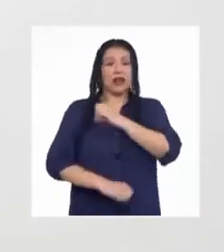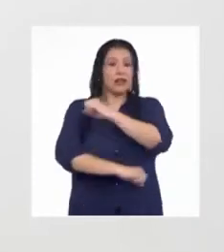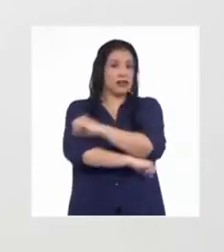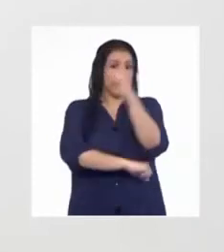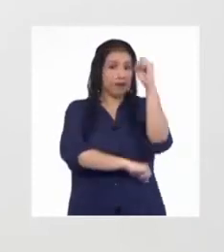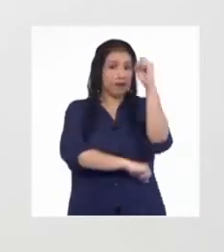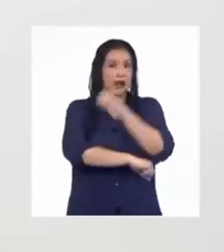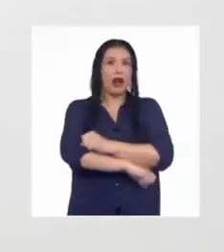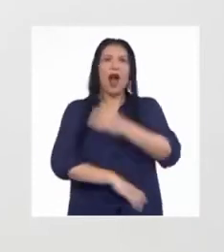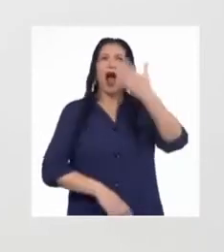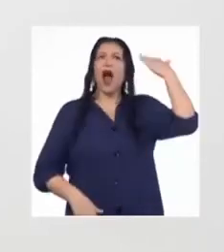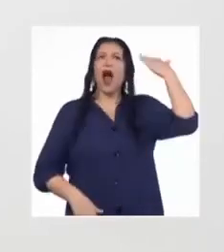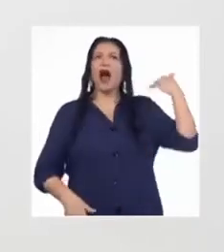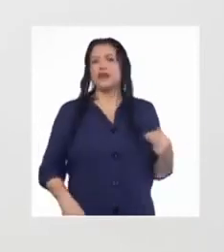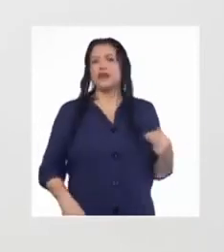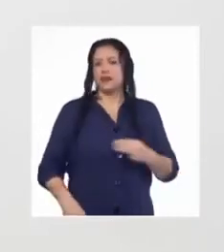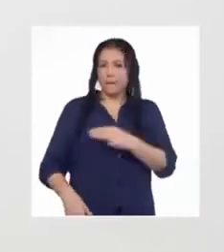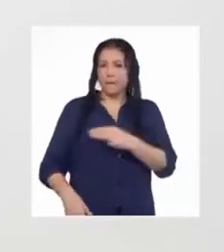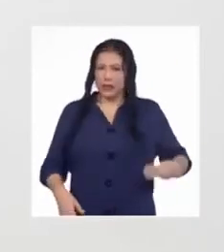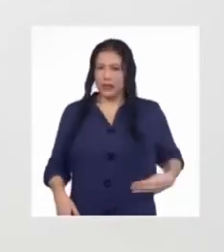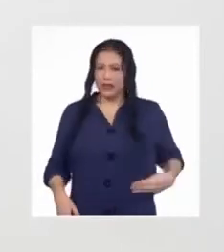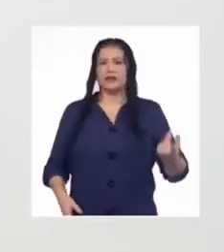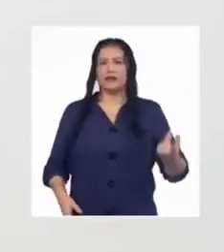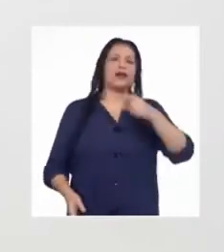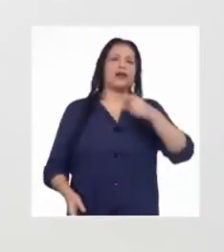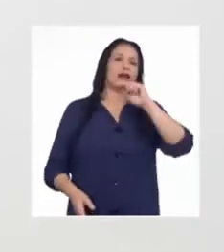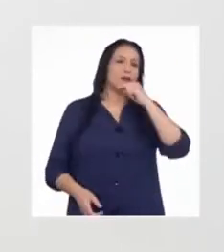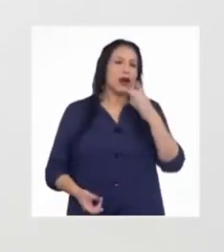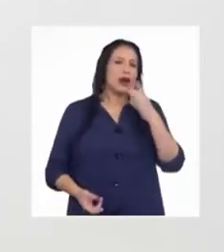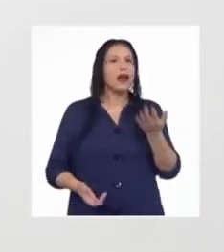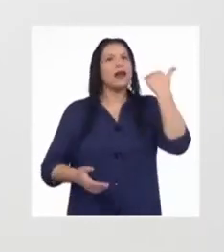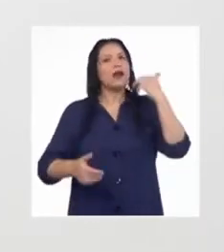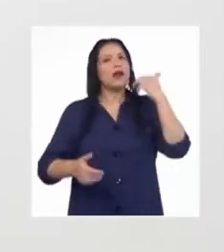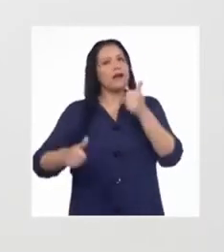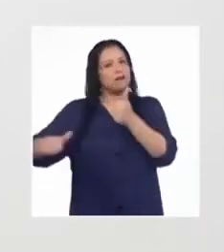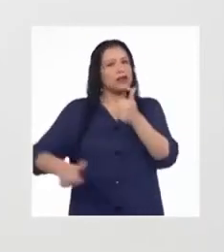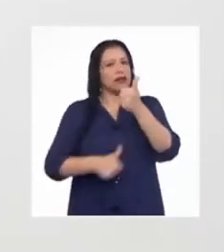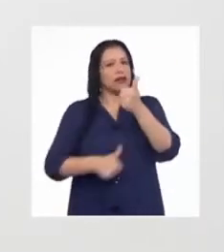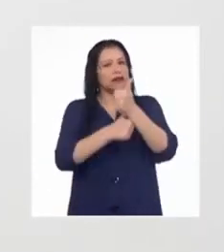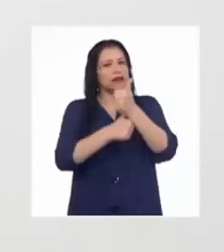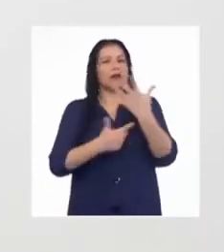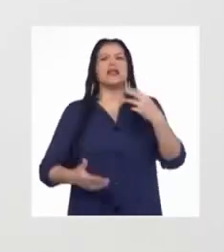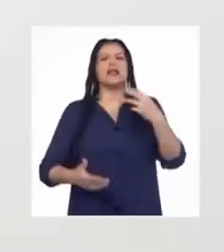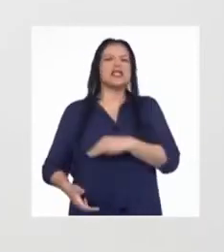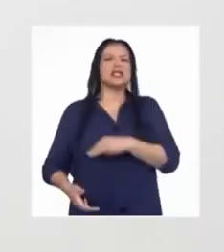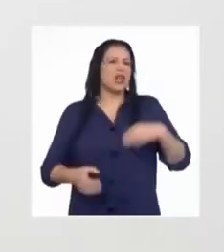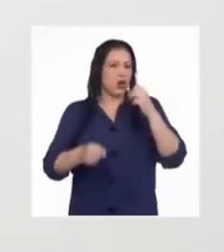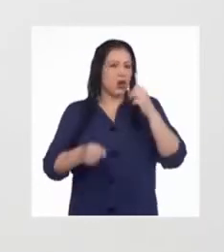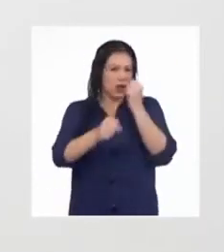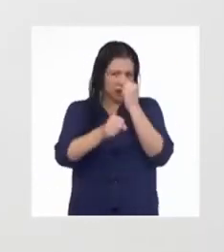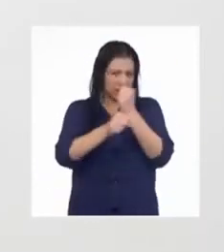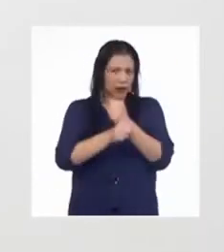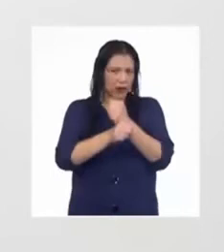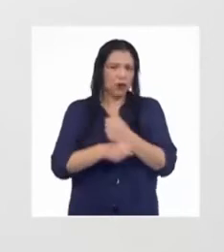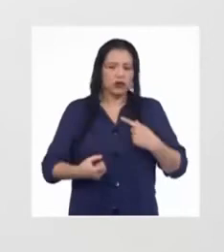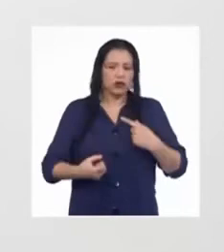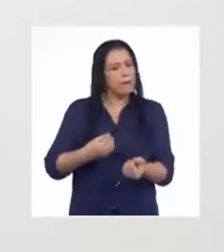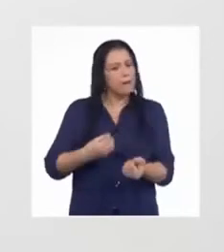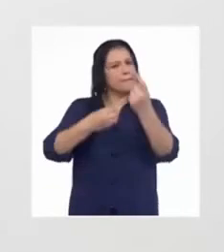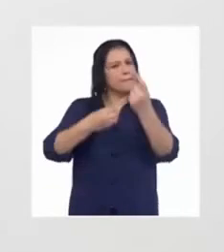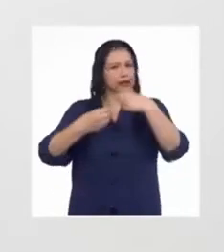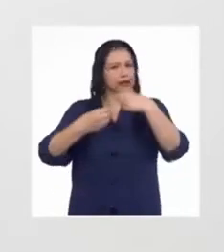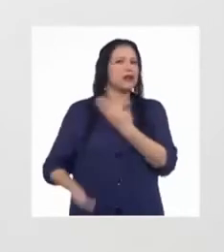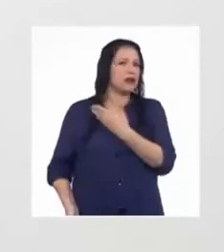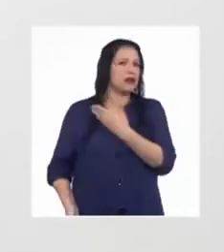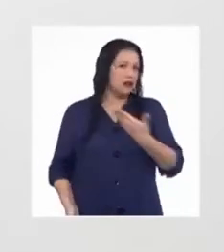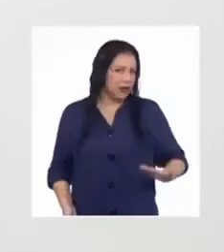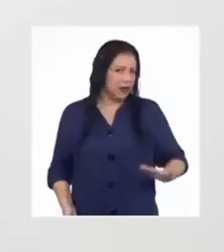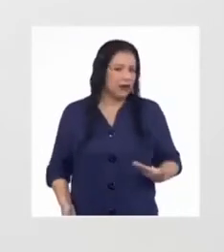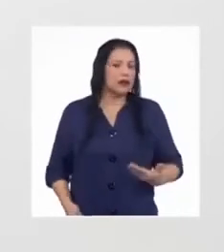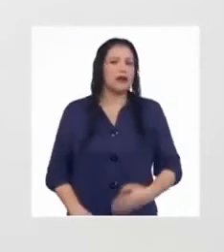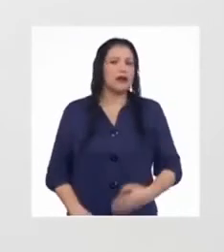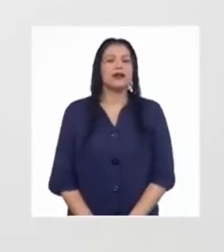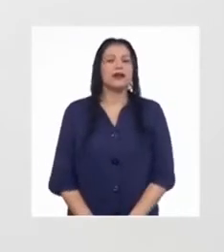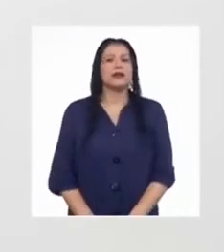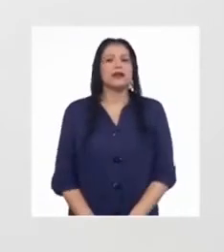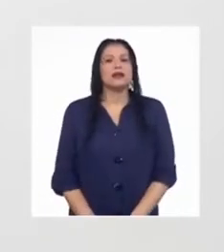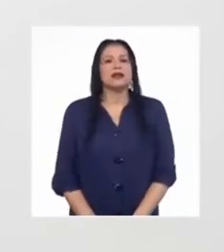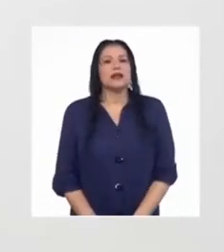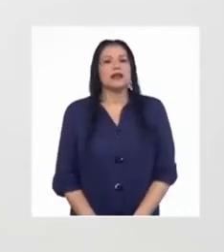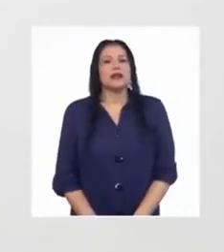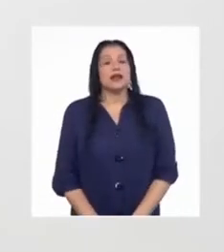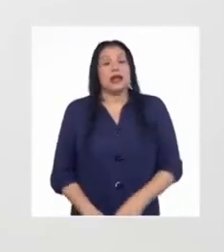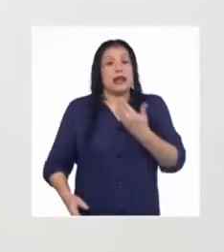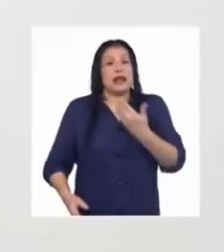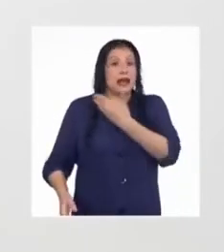sido ministra de la Mujer, también he sido viceministra en el Ministerio de Trabajo. Es decir, he sido parte del Ejecutivo. El